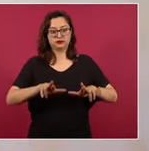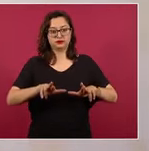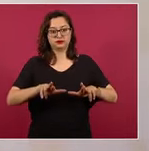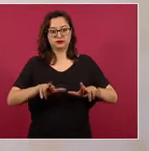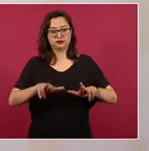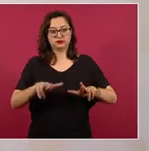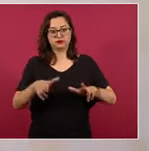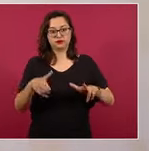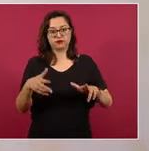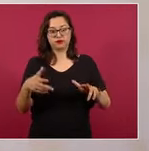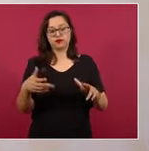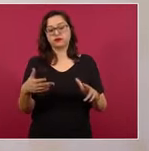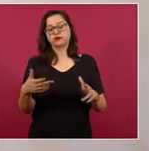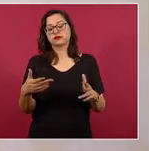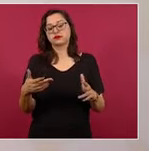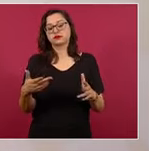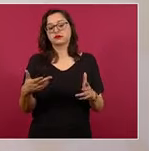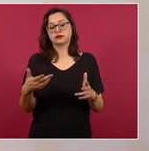de